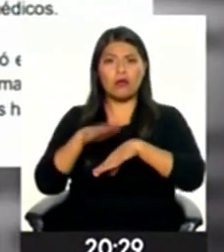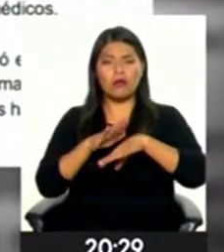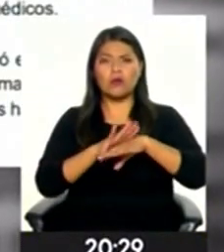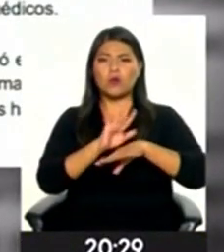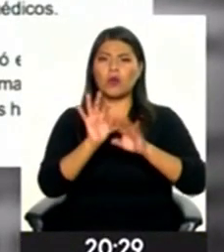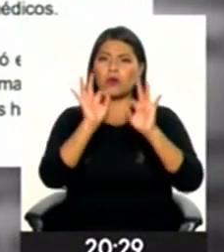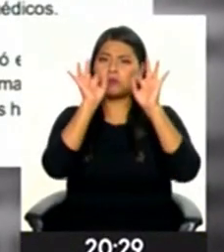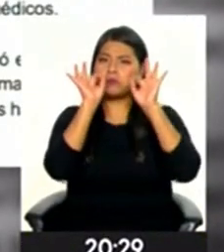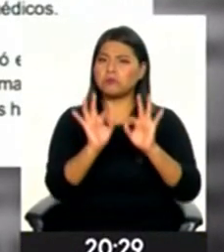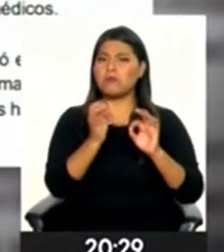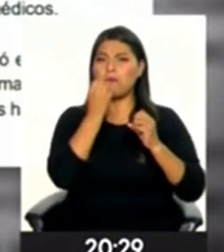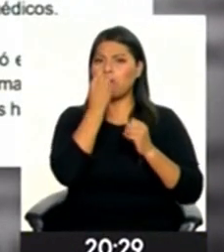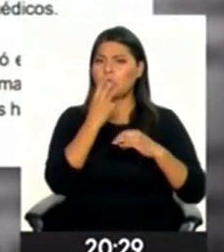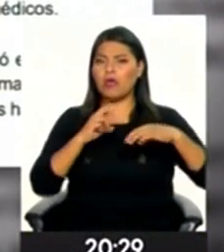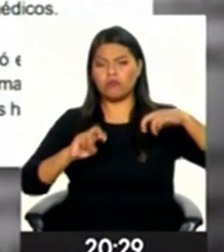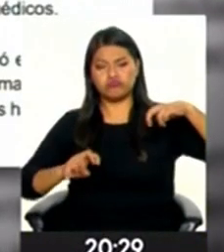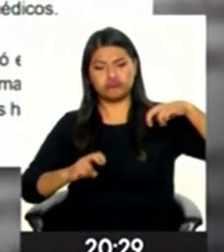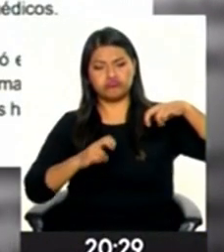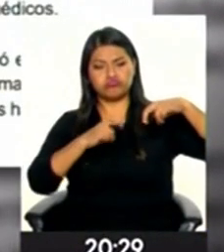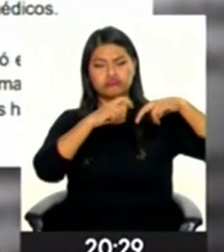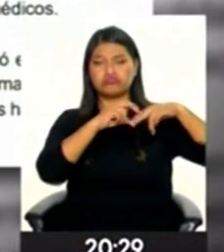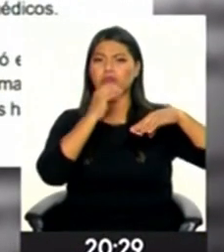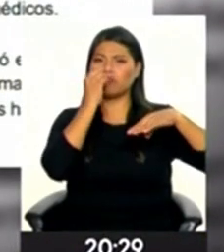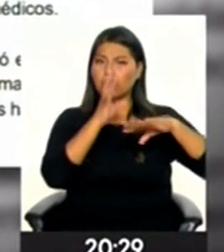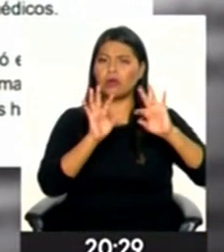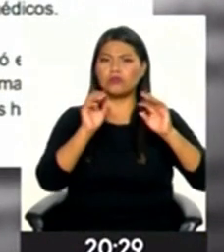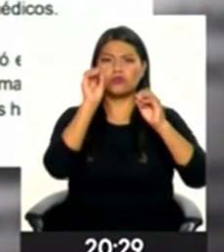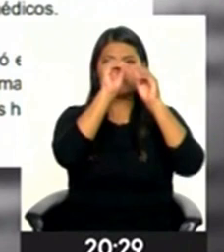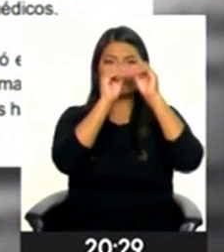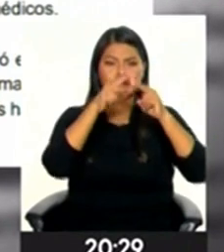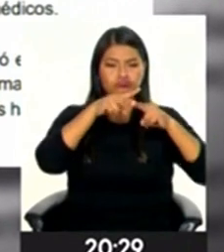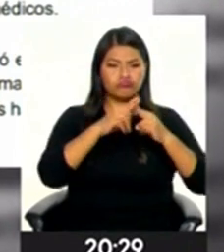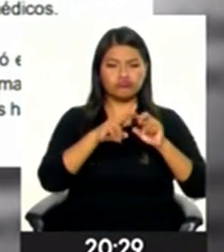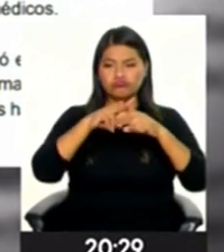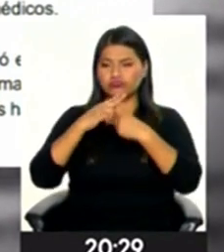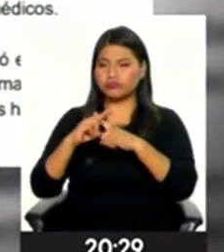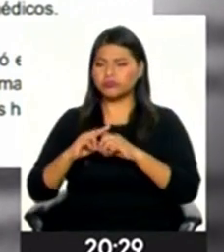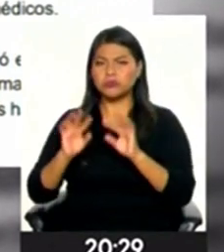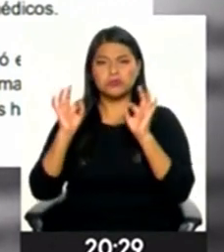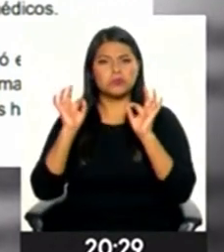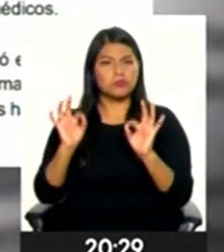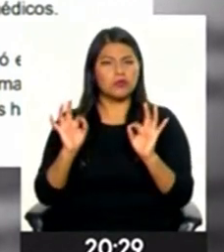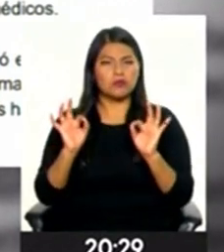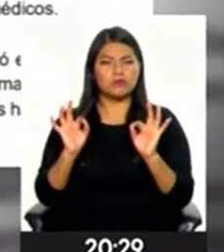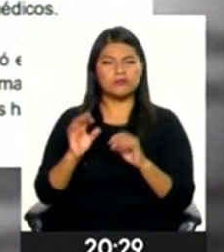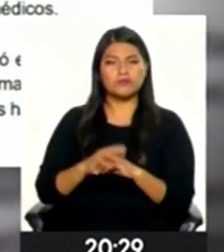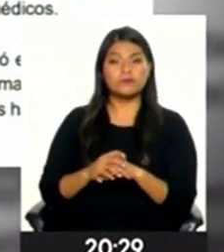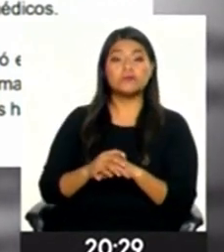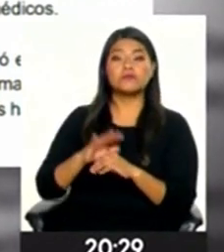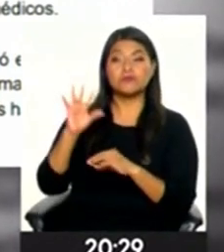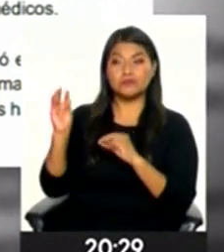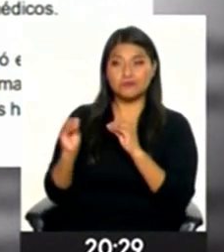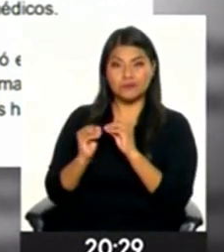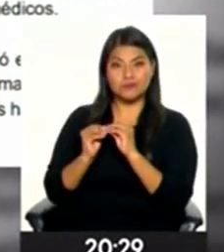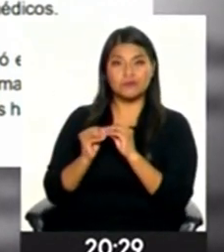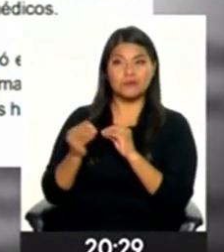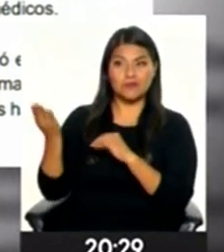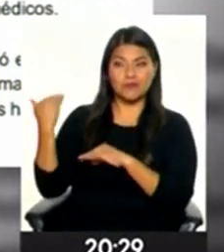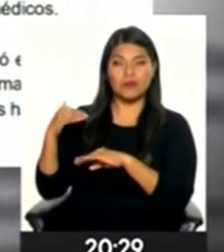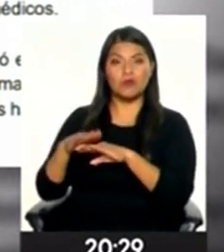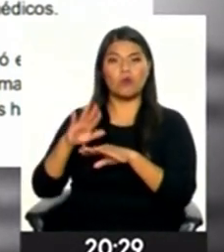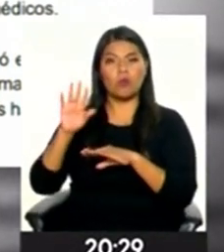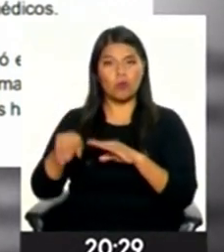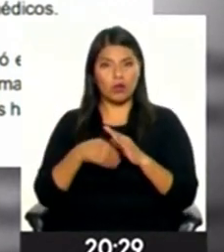en perfecto estado de funcionamiento, con sus mantenimientos y revisiones al día. Y además indicaron que se activó